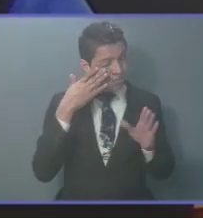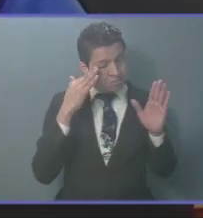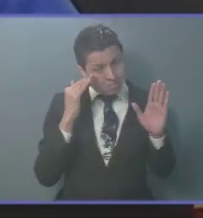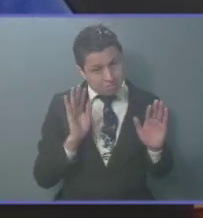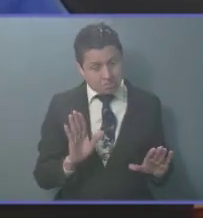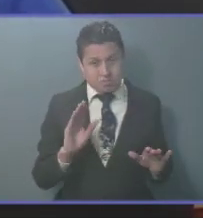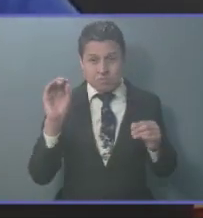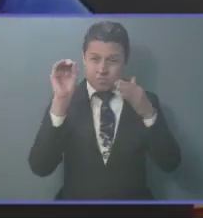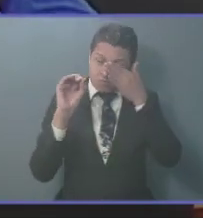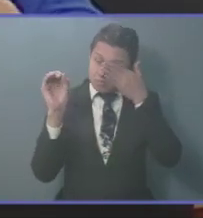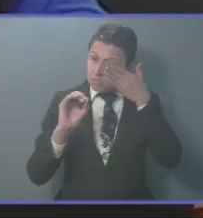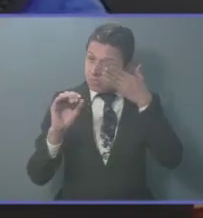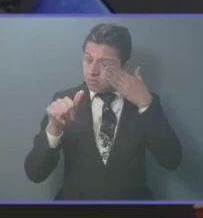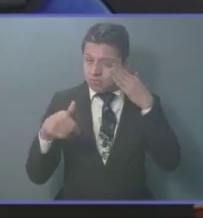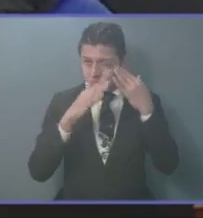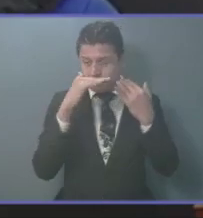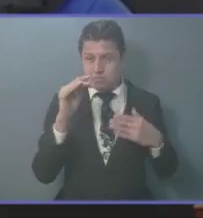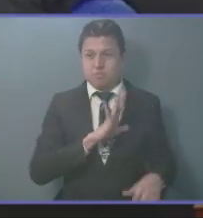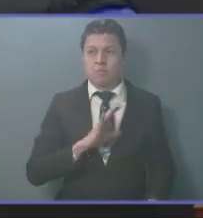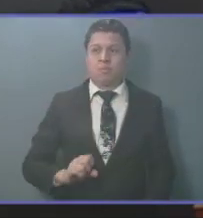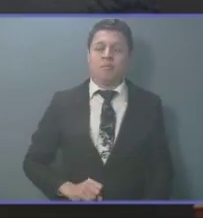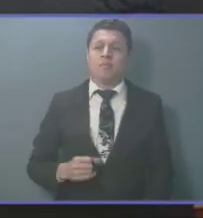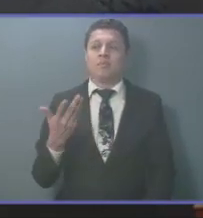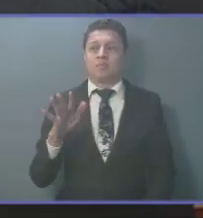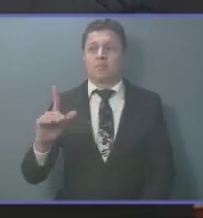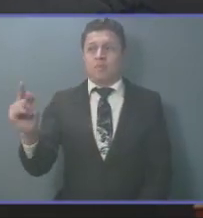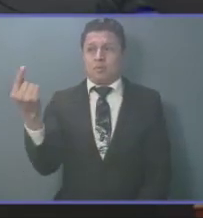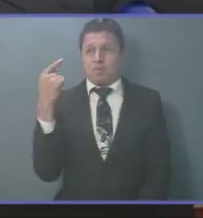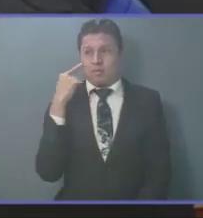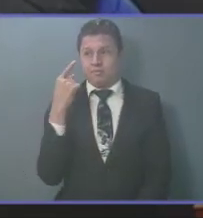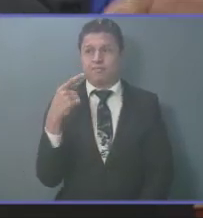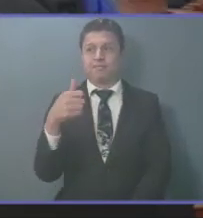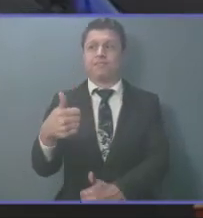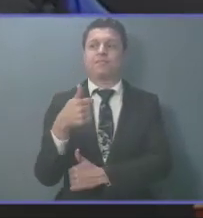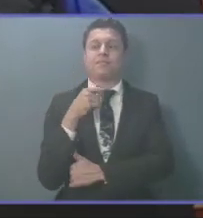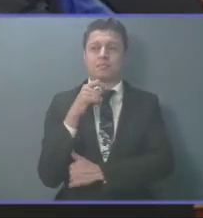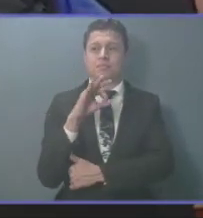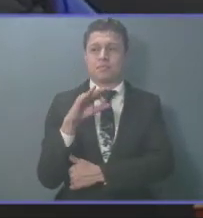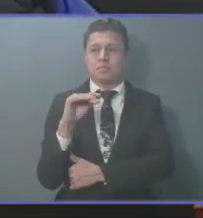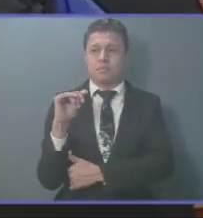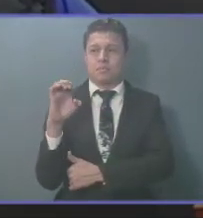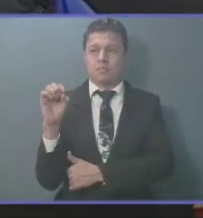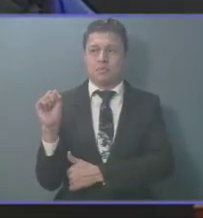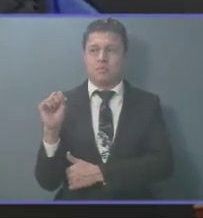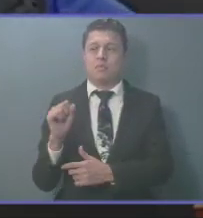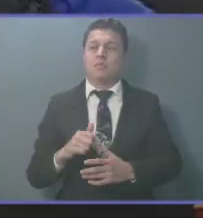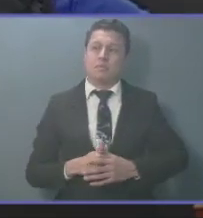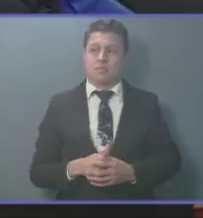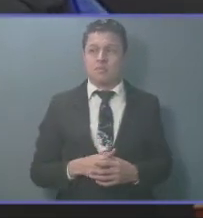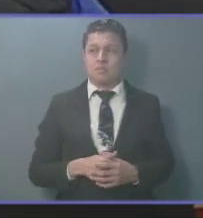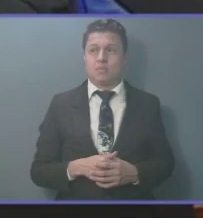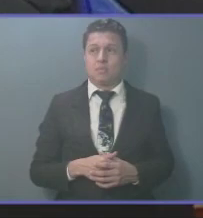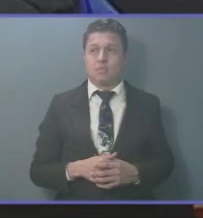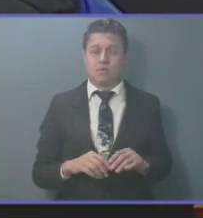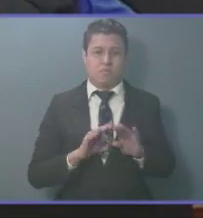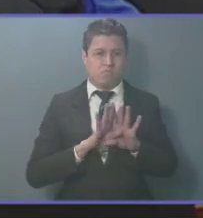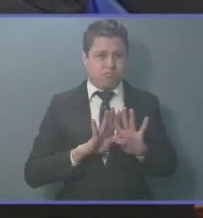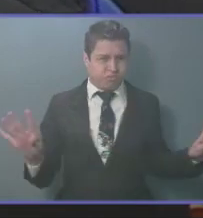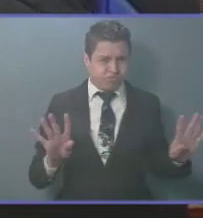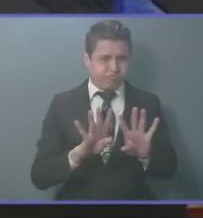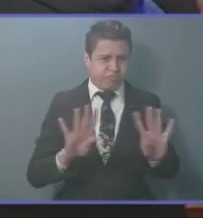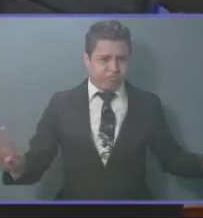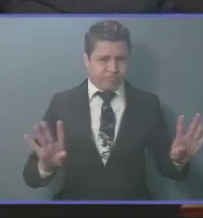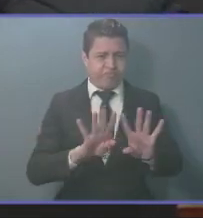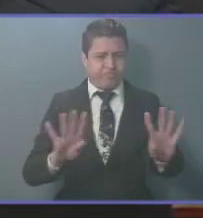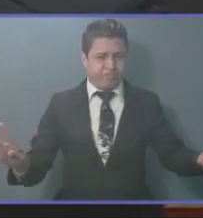territorio nacional. Hemos visto a la Fuerza Armada y a la Policía Nacional Civil desplegada en todo el